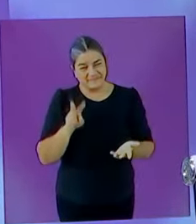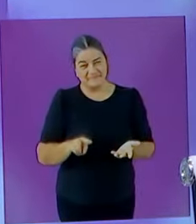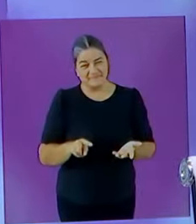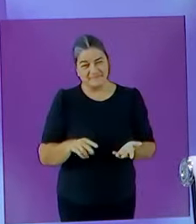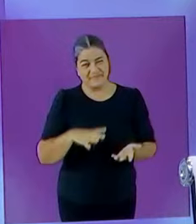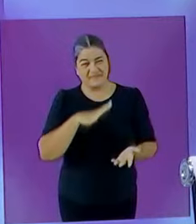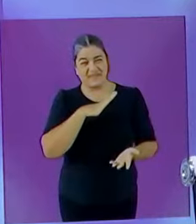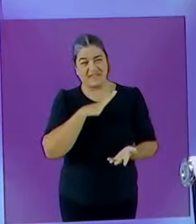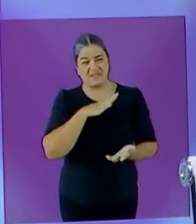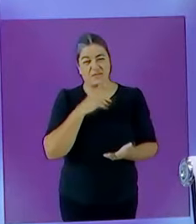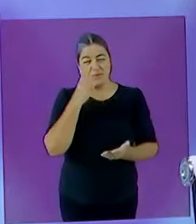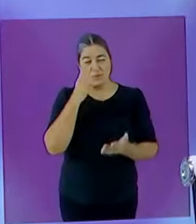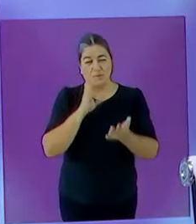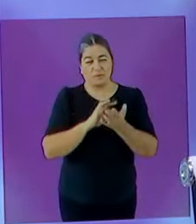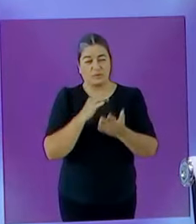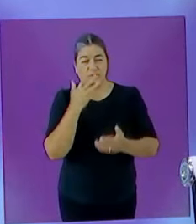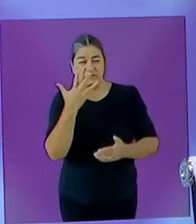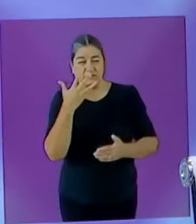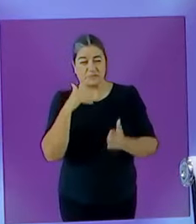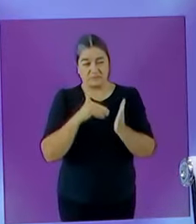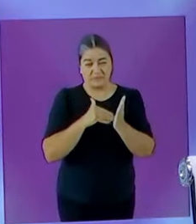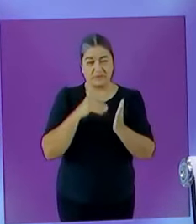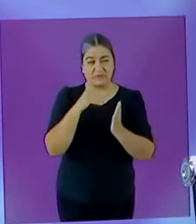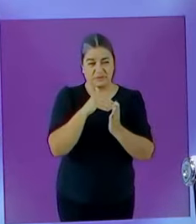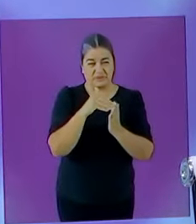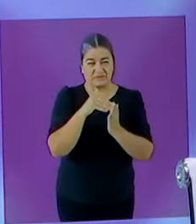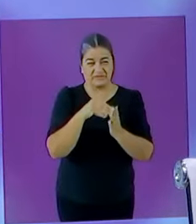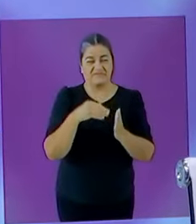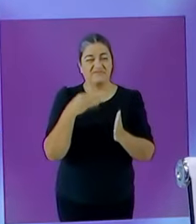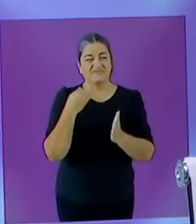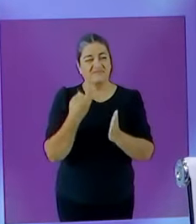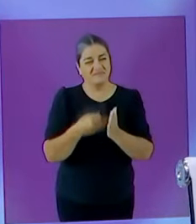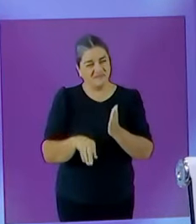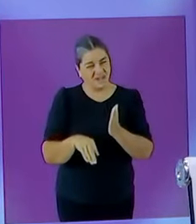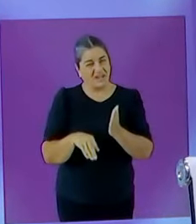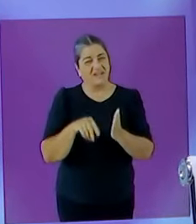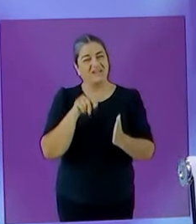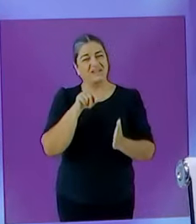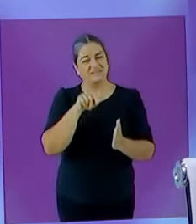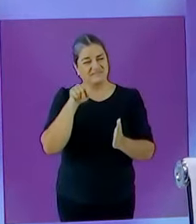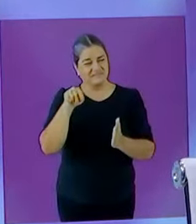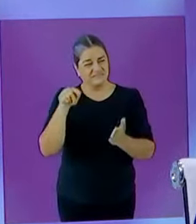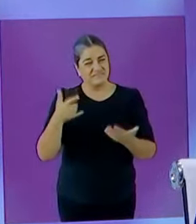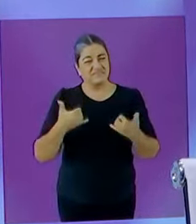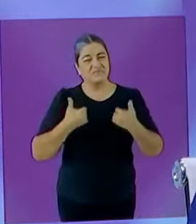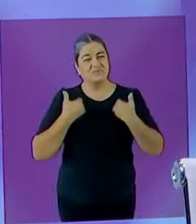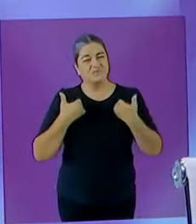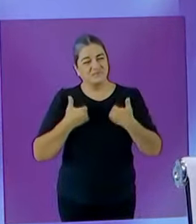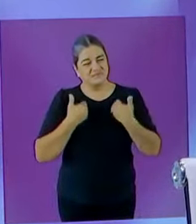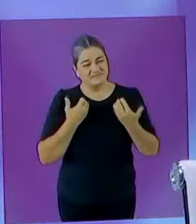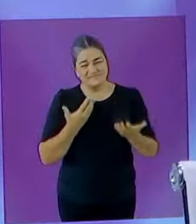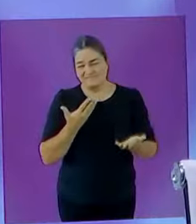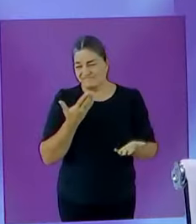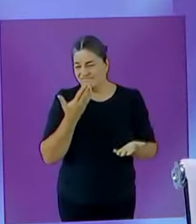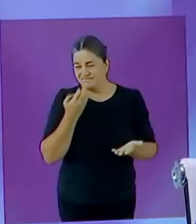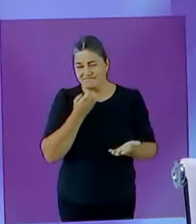7 de 10 dependencias de la Ciudad de México son completamente opacas, no son transparentes.